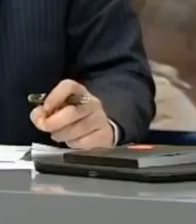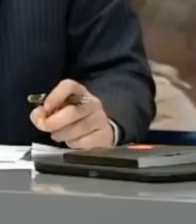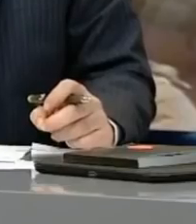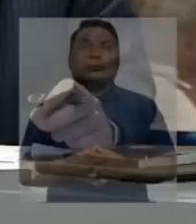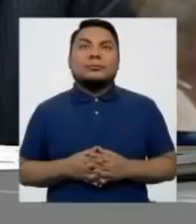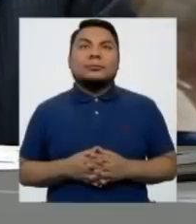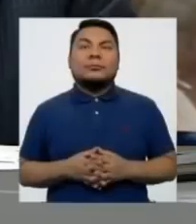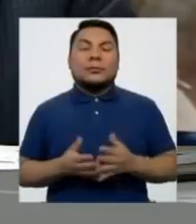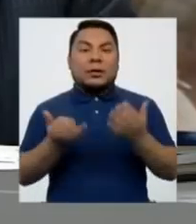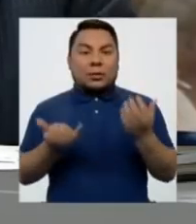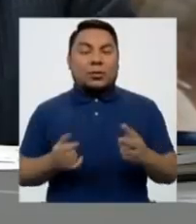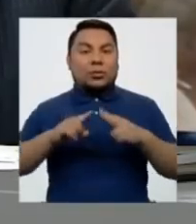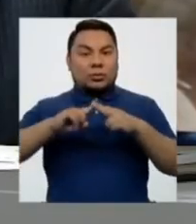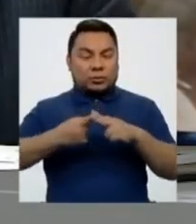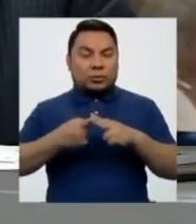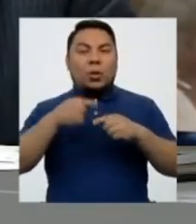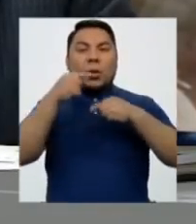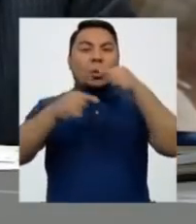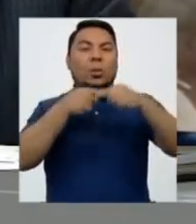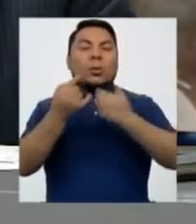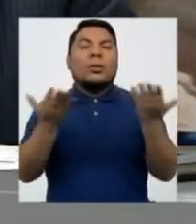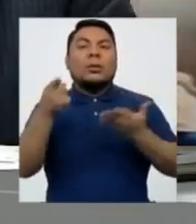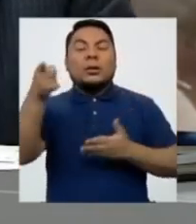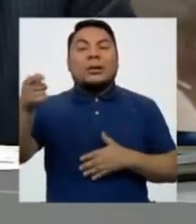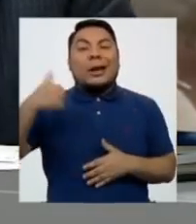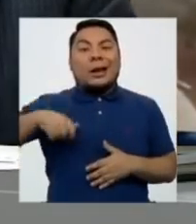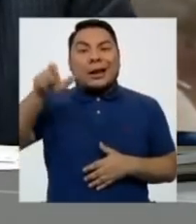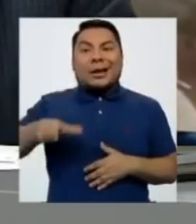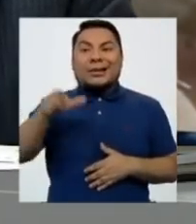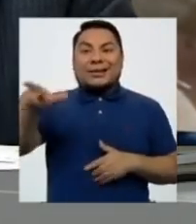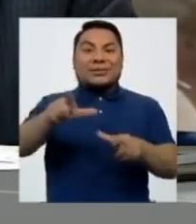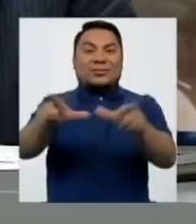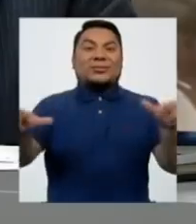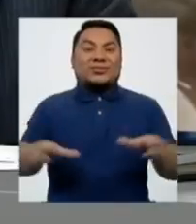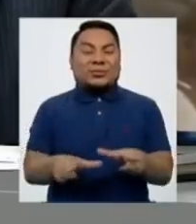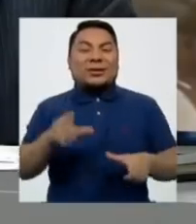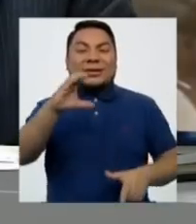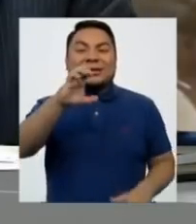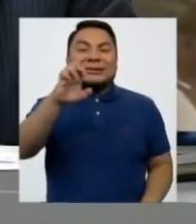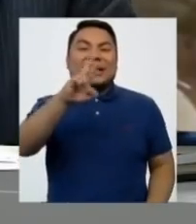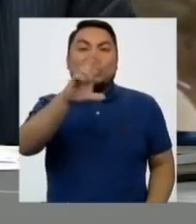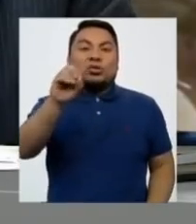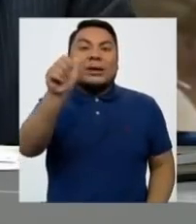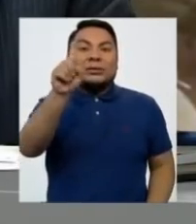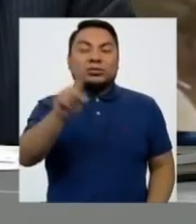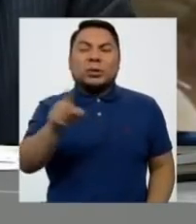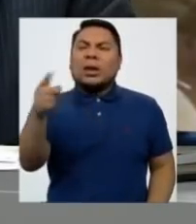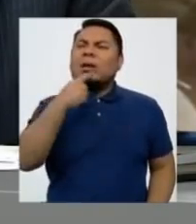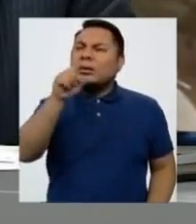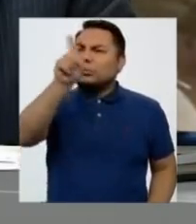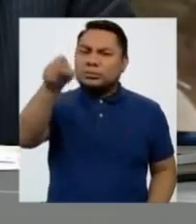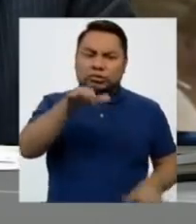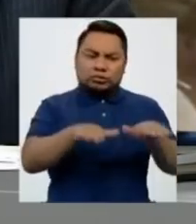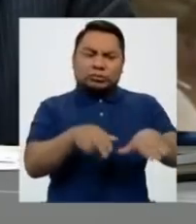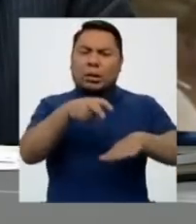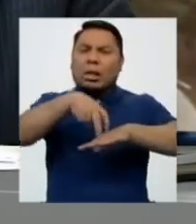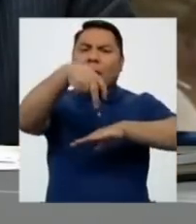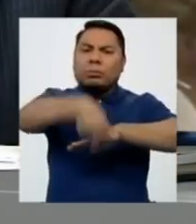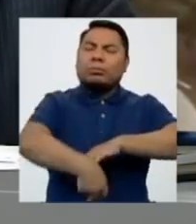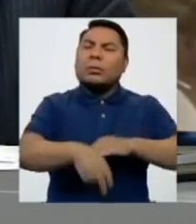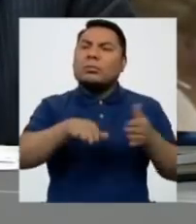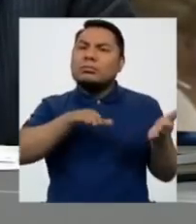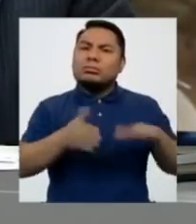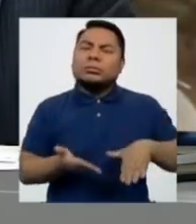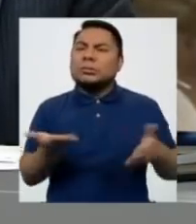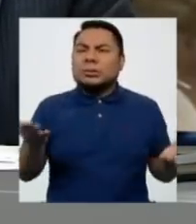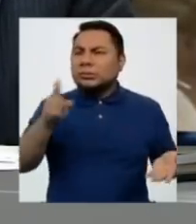Vamos a iniciar este bloque contándoles que el alcalde de Cerro Azul compareció ante la prensa luego que el cuerpo de la pequeña Choana fuera hallado en